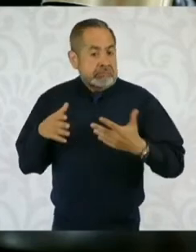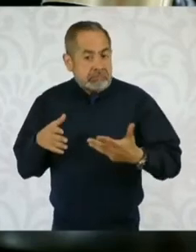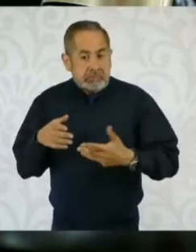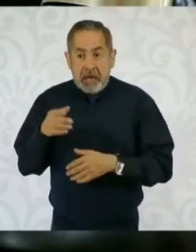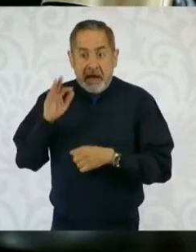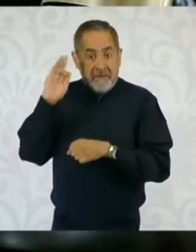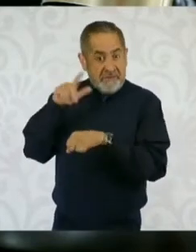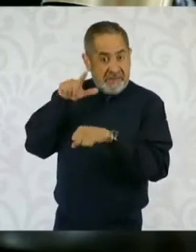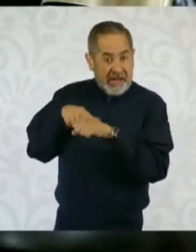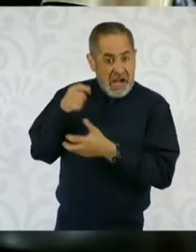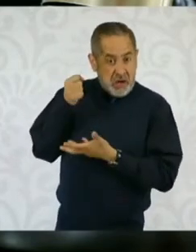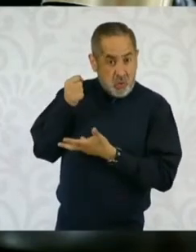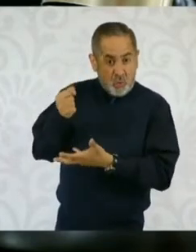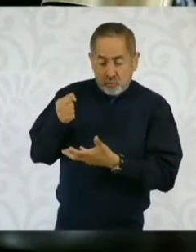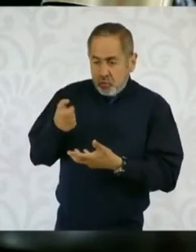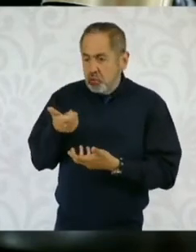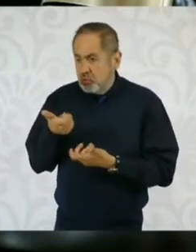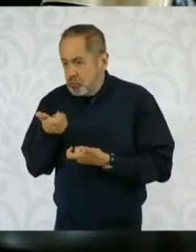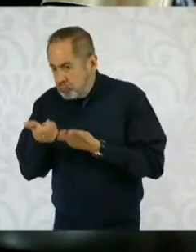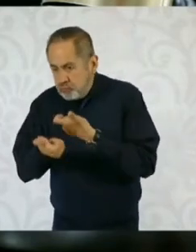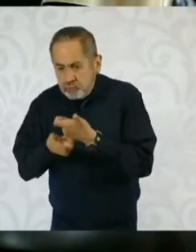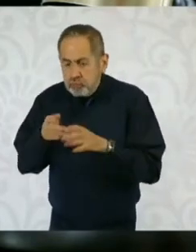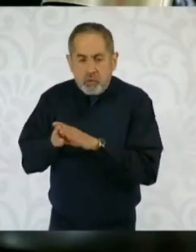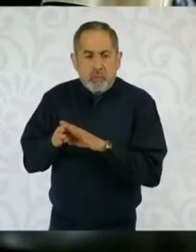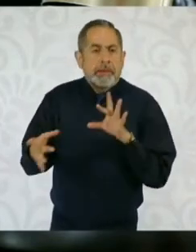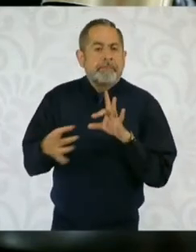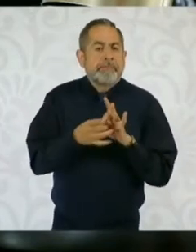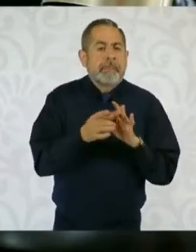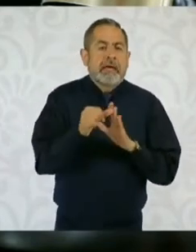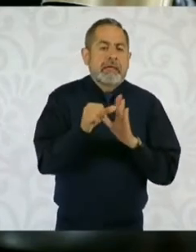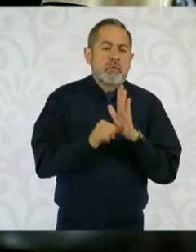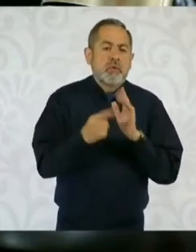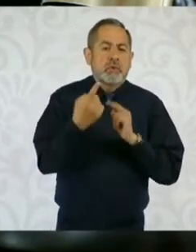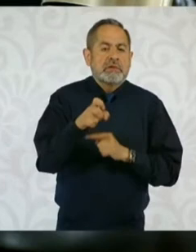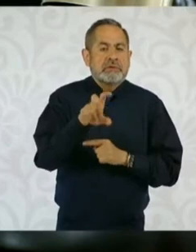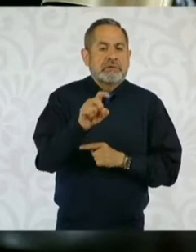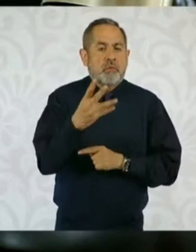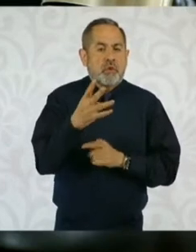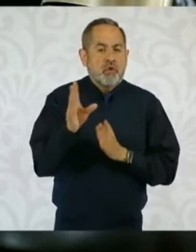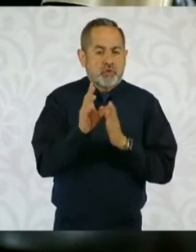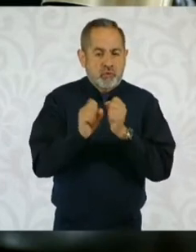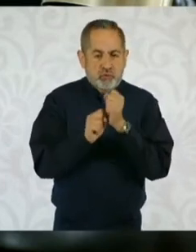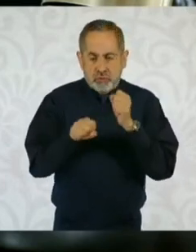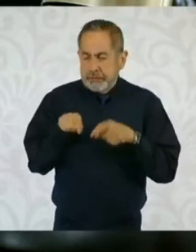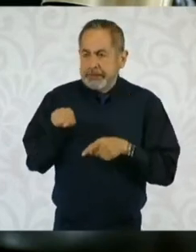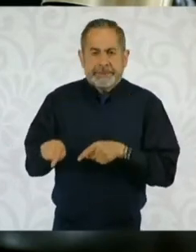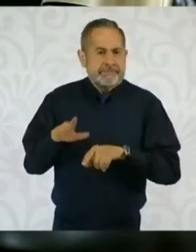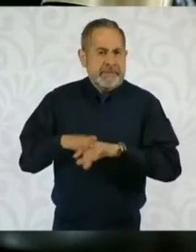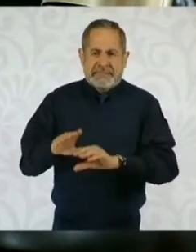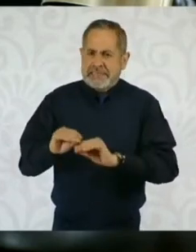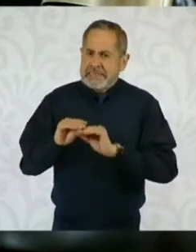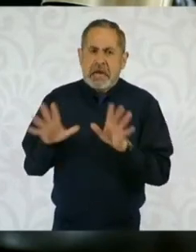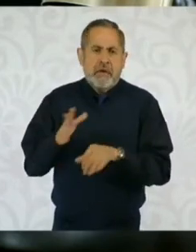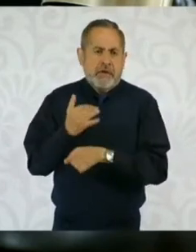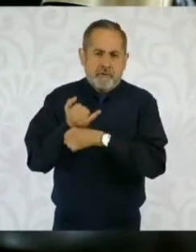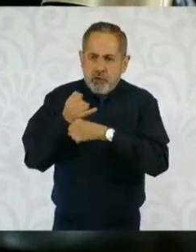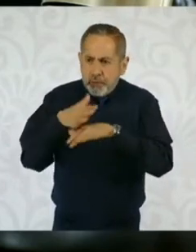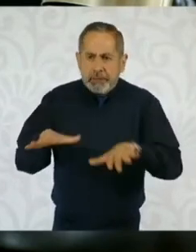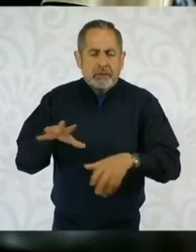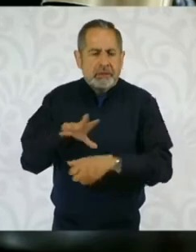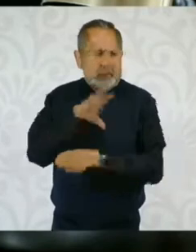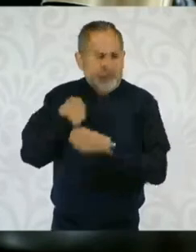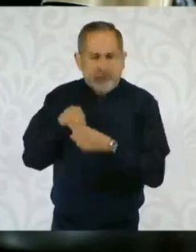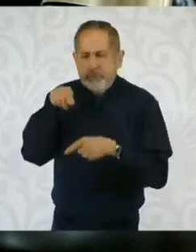recursos federales, en una armonía con el artículo 134 constitucional, toda la información que